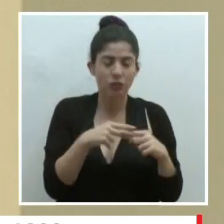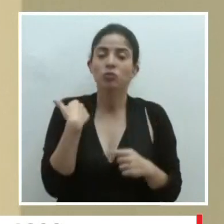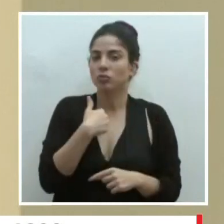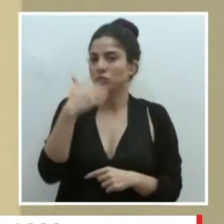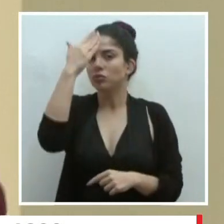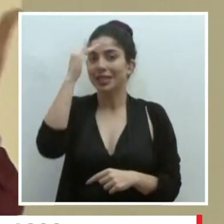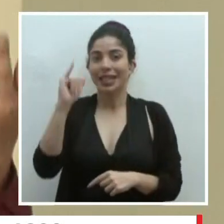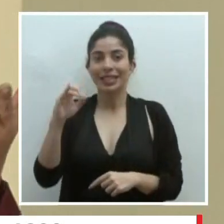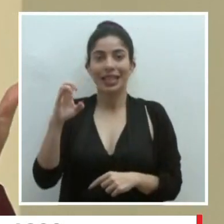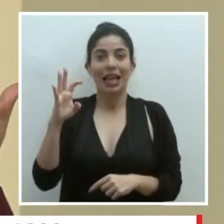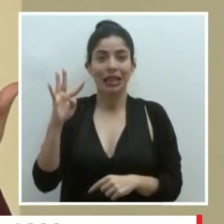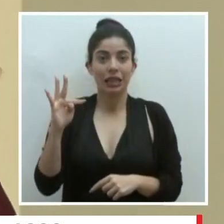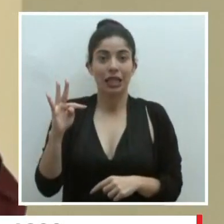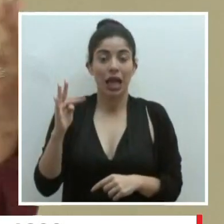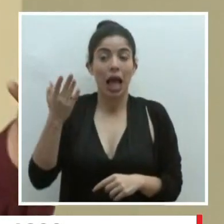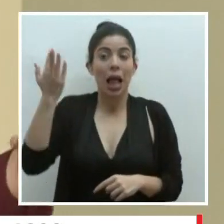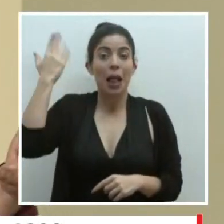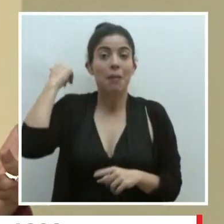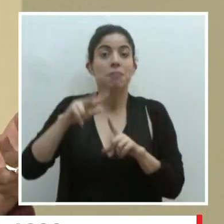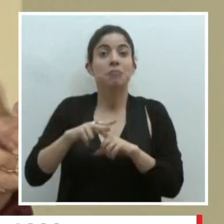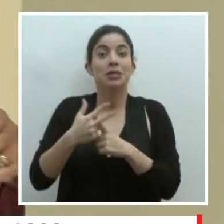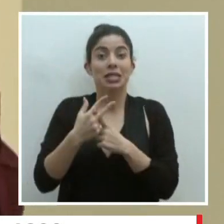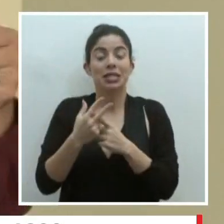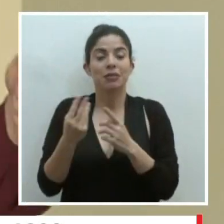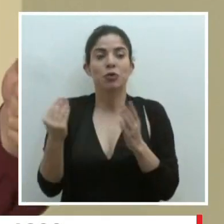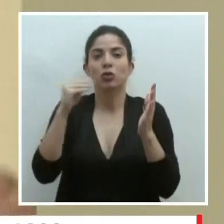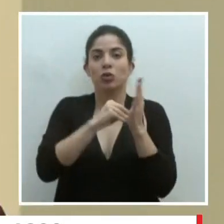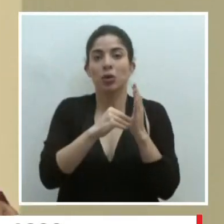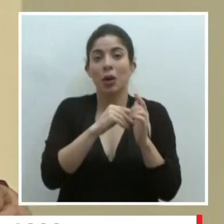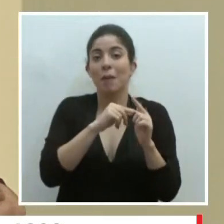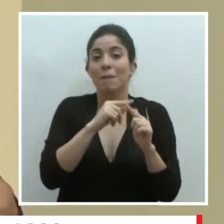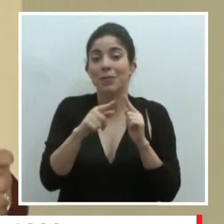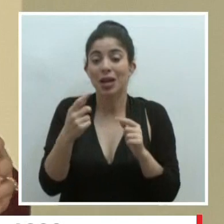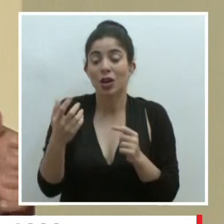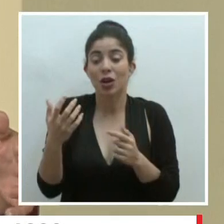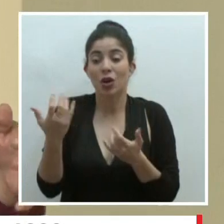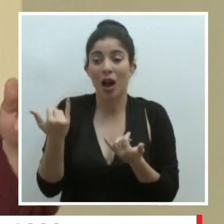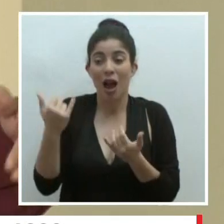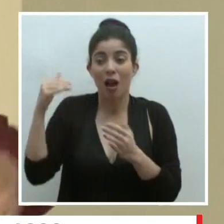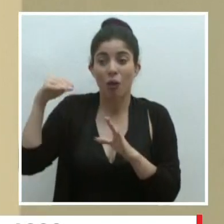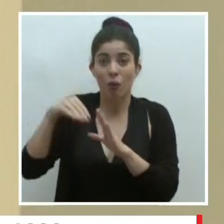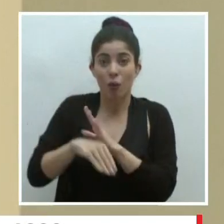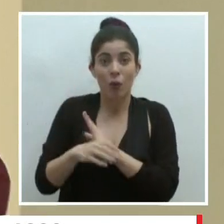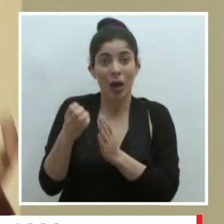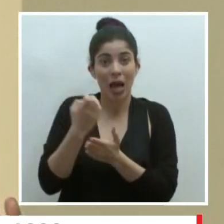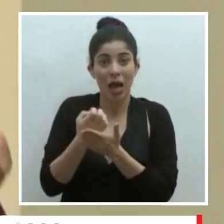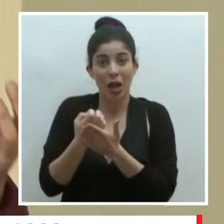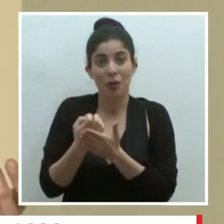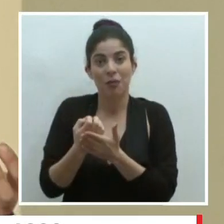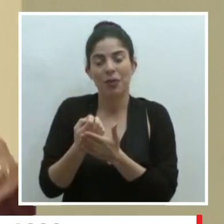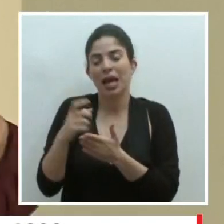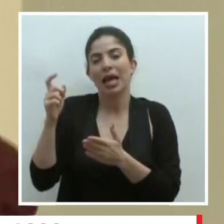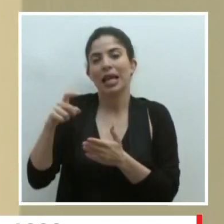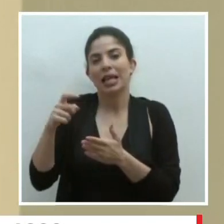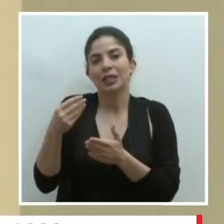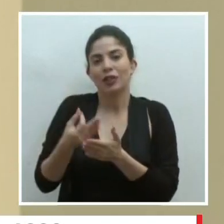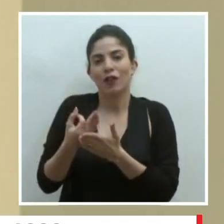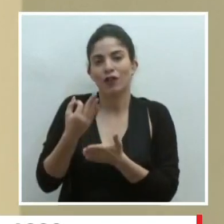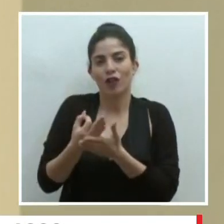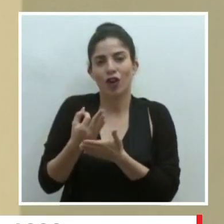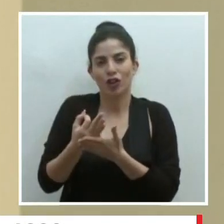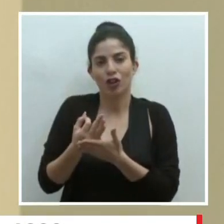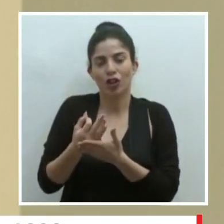del ICT, que originalmente estaba incorporado, pero por los ingresos caídos que ha venido persiguiendo, requería esta fuente de